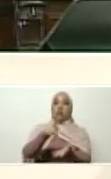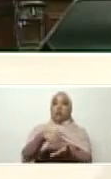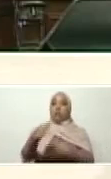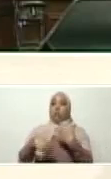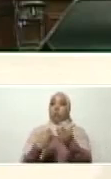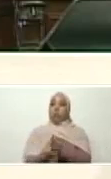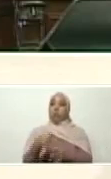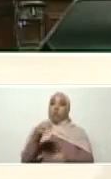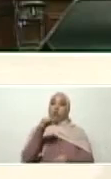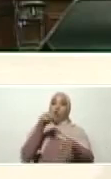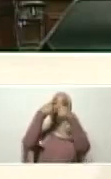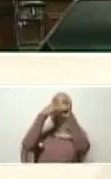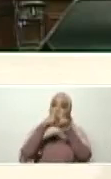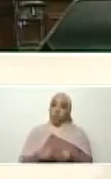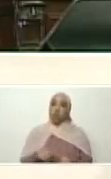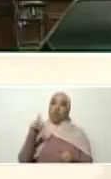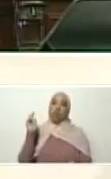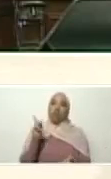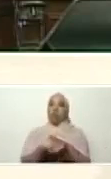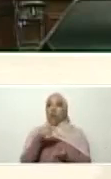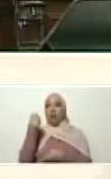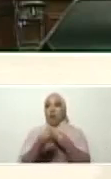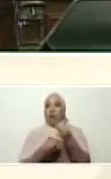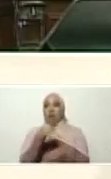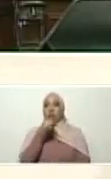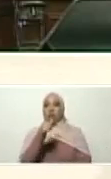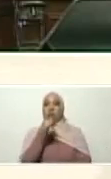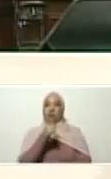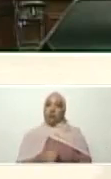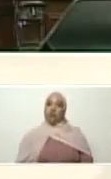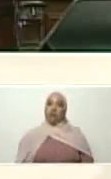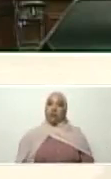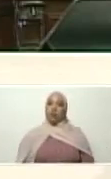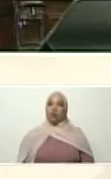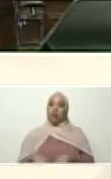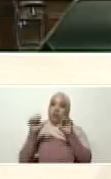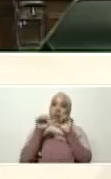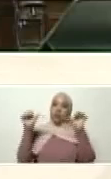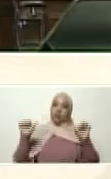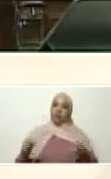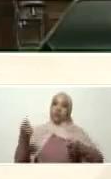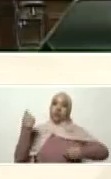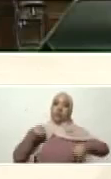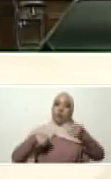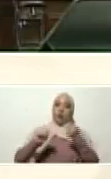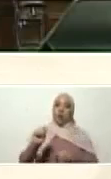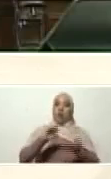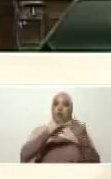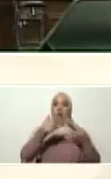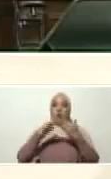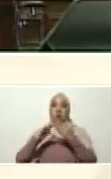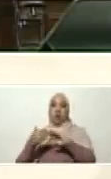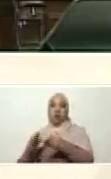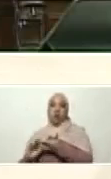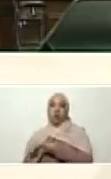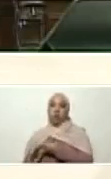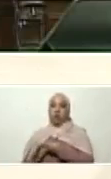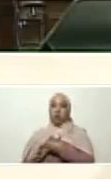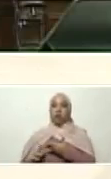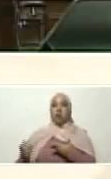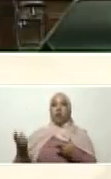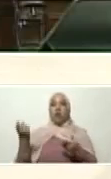el presupuesto participativo, el sistema económico comunal, el